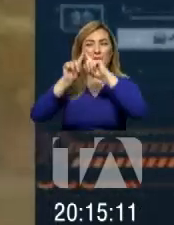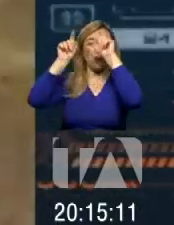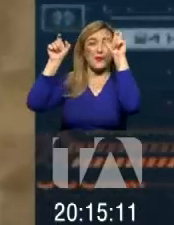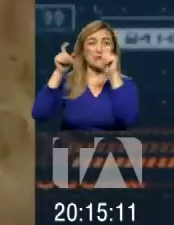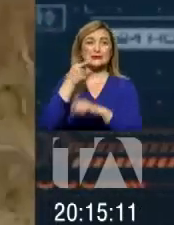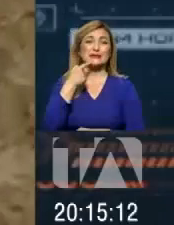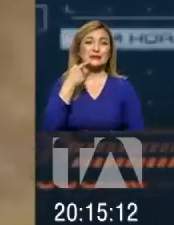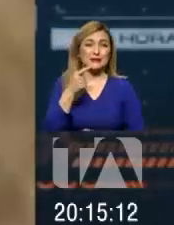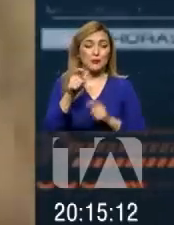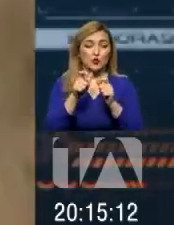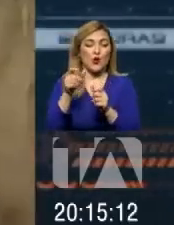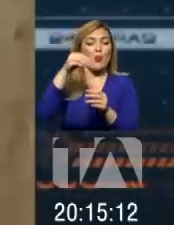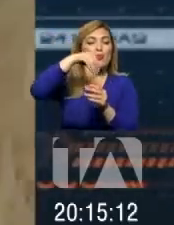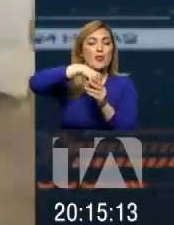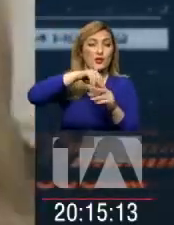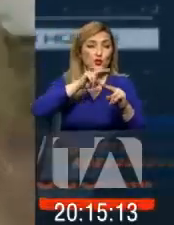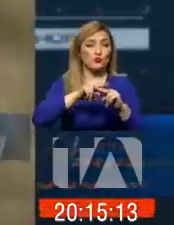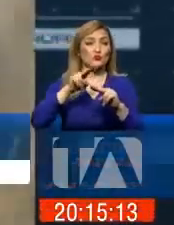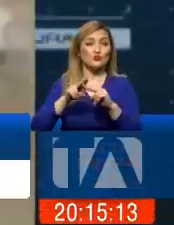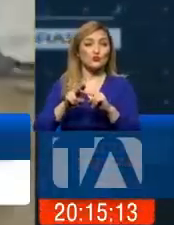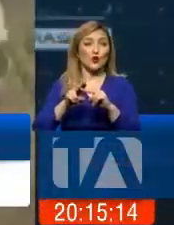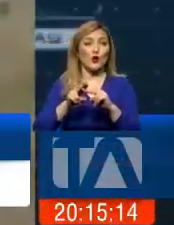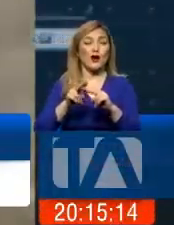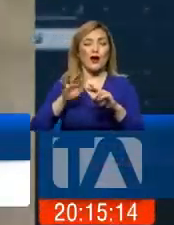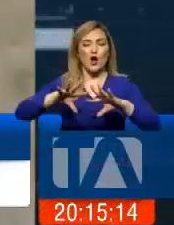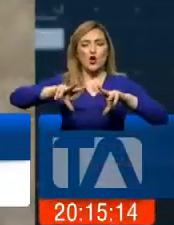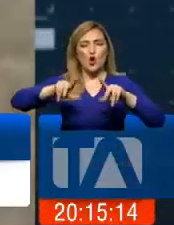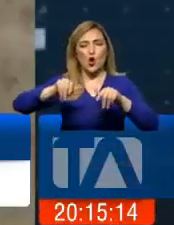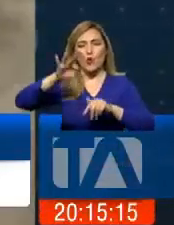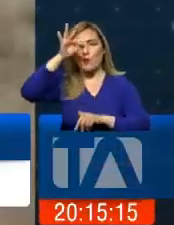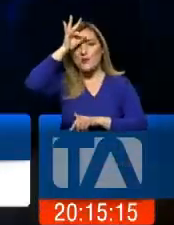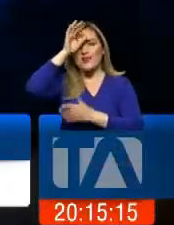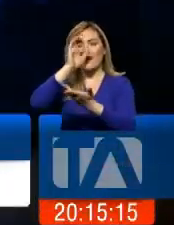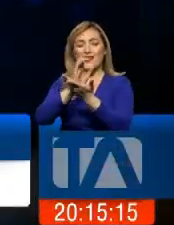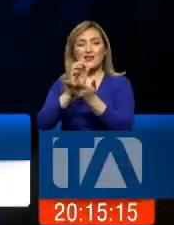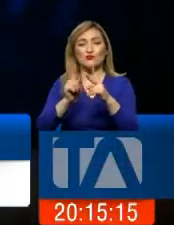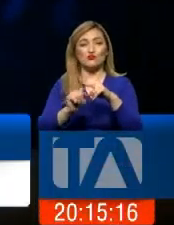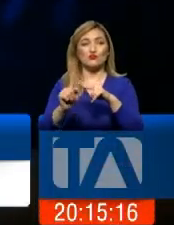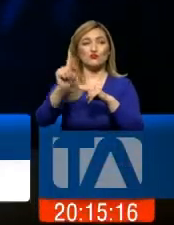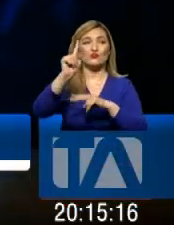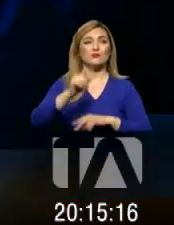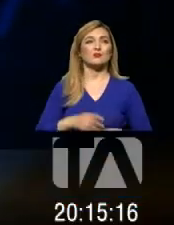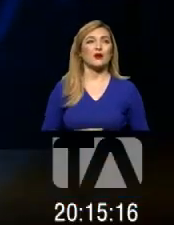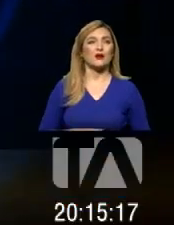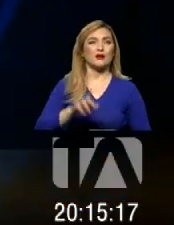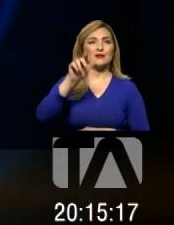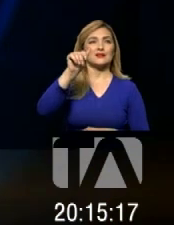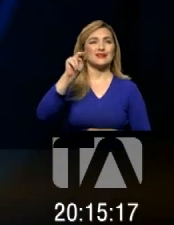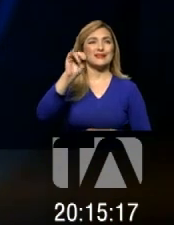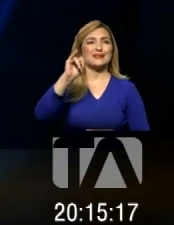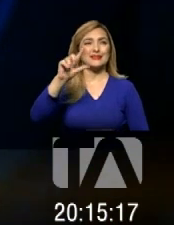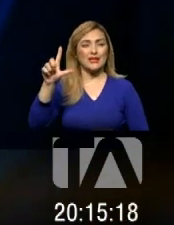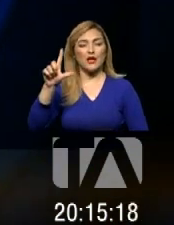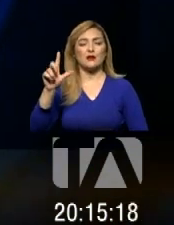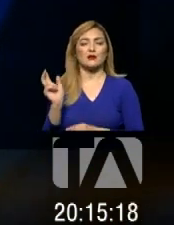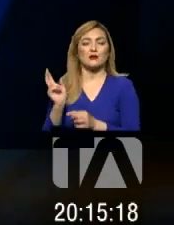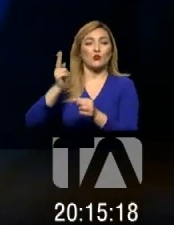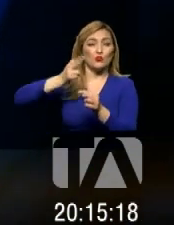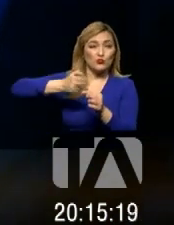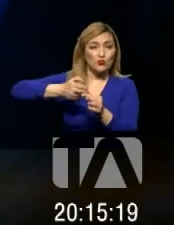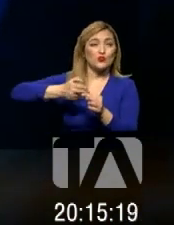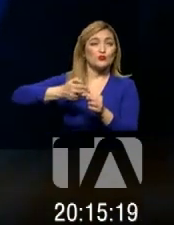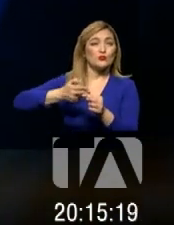señaló que los pasajeros que viajaban serían prófugos de los robos en hospitales. Un Daniel. Un tal